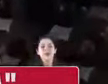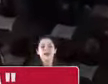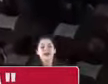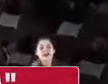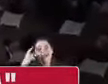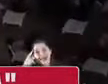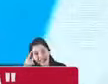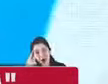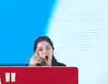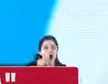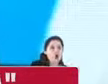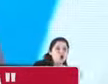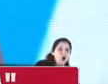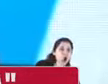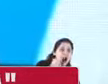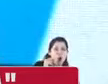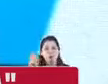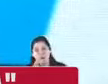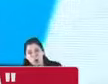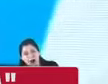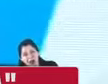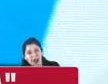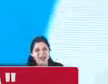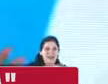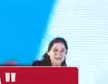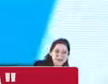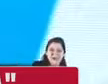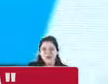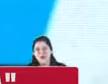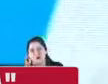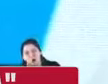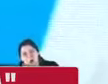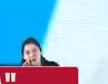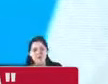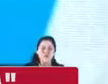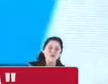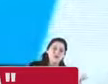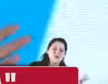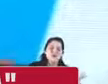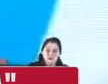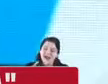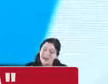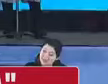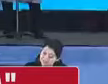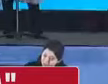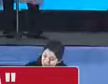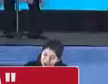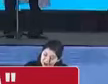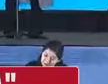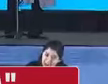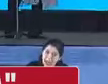compañeros compañeras amigos y amigas esto recién empieza esto recién